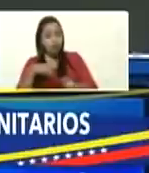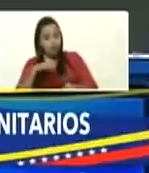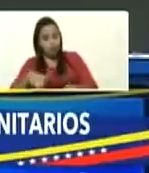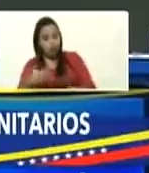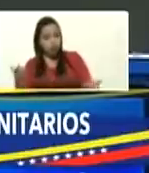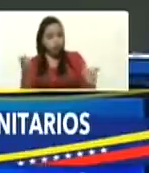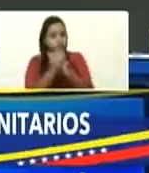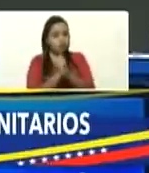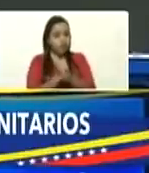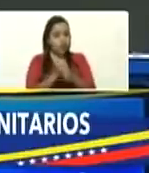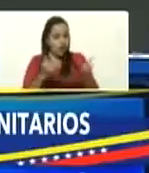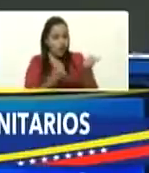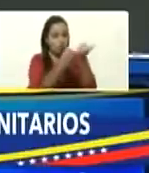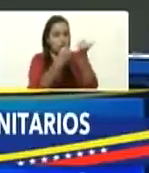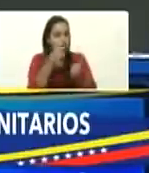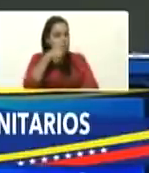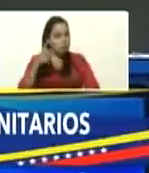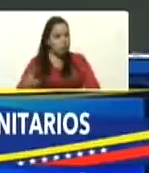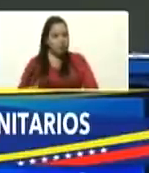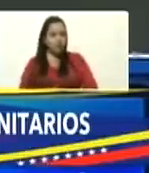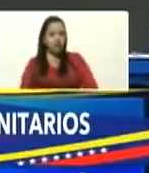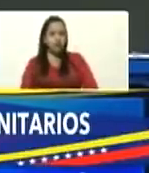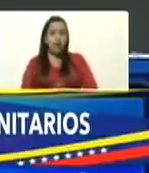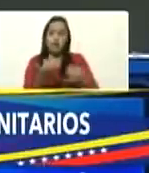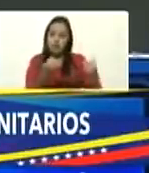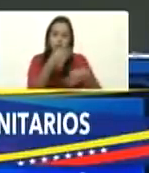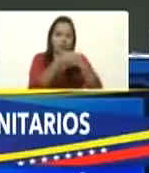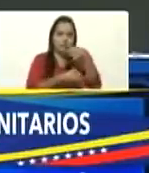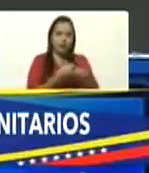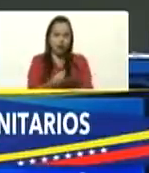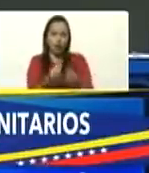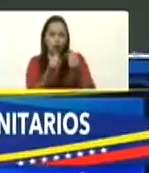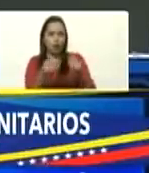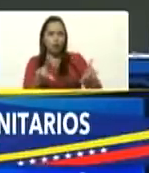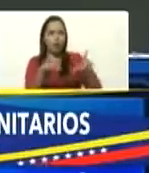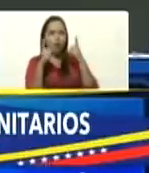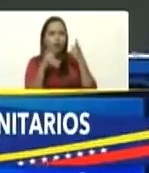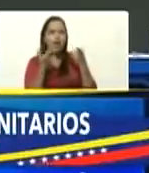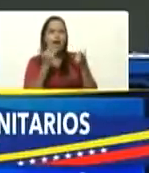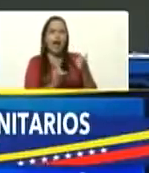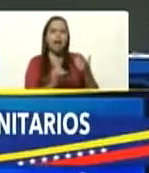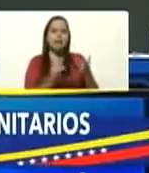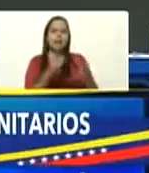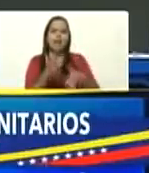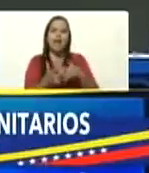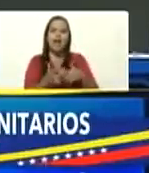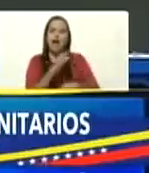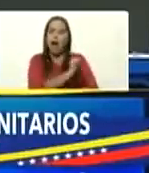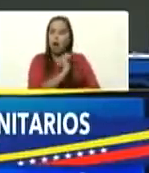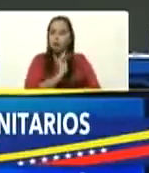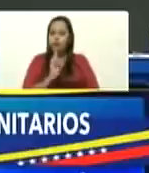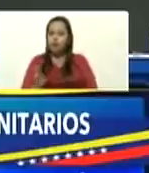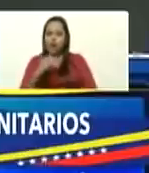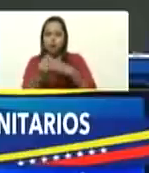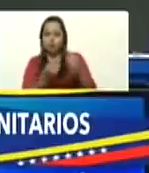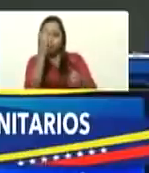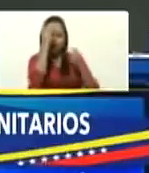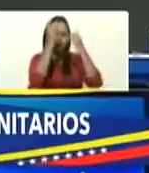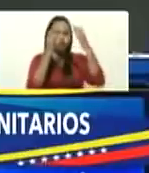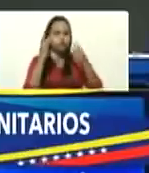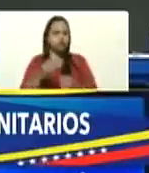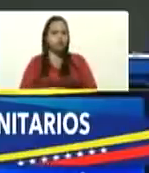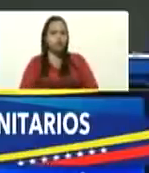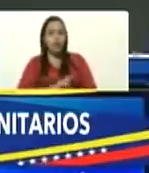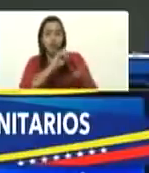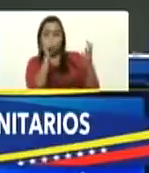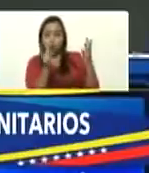en la gente. Ya yo le voy a explicar cómo lo hemos venido haciendo en el Estado con unas aplicaciones tecnológicas que hemos creado. Luego tenemos la dimensión